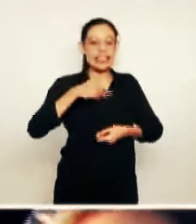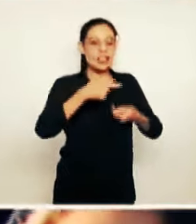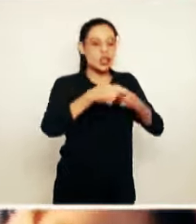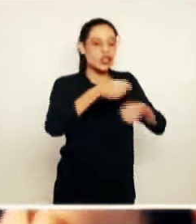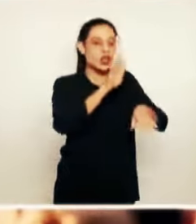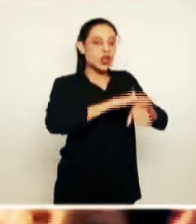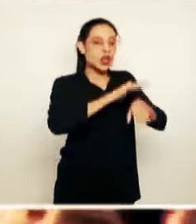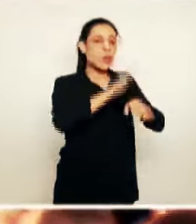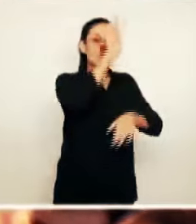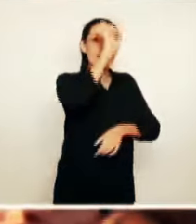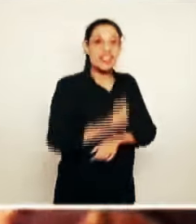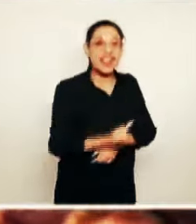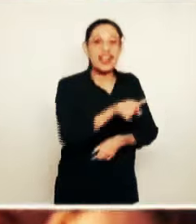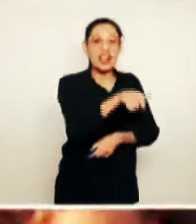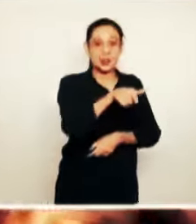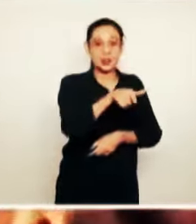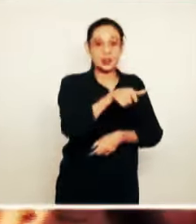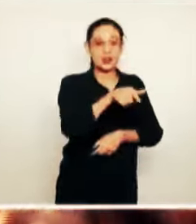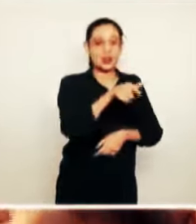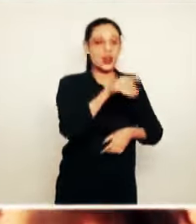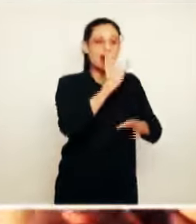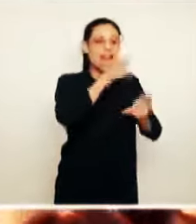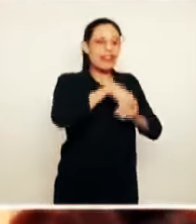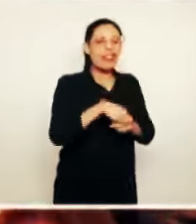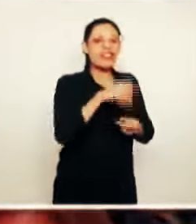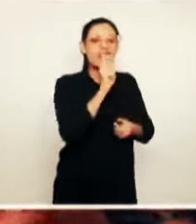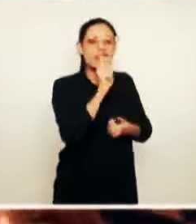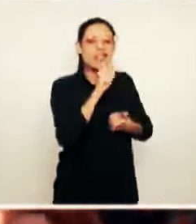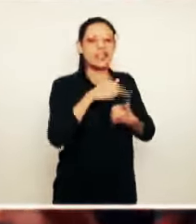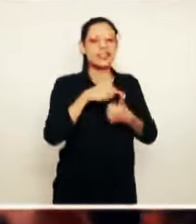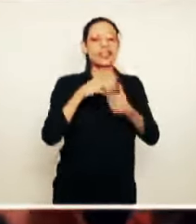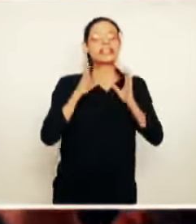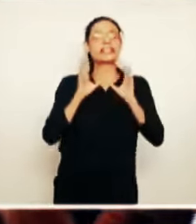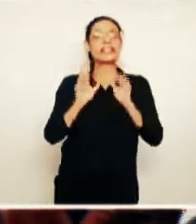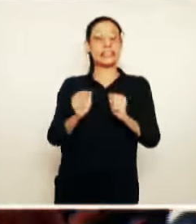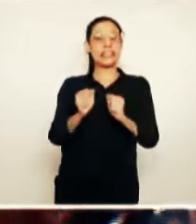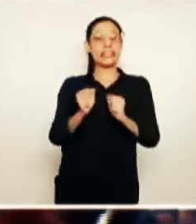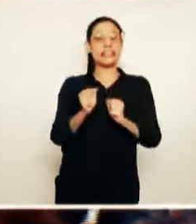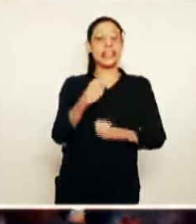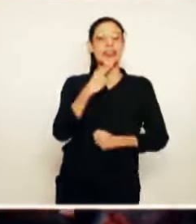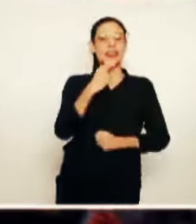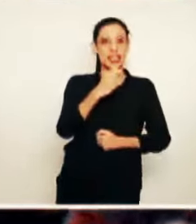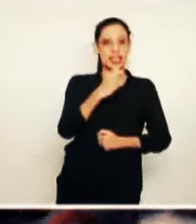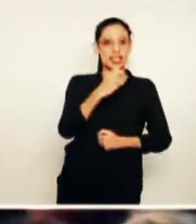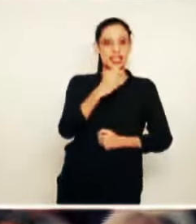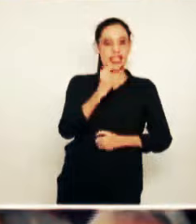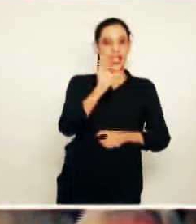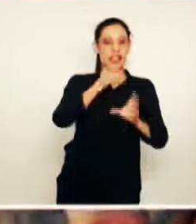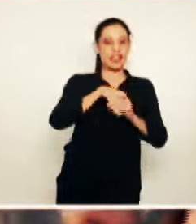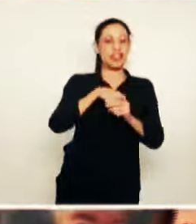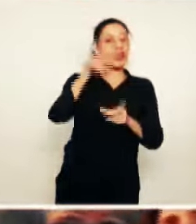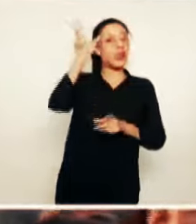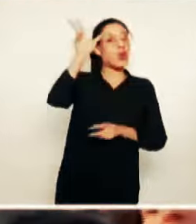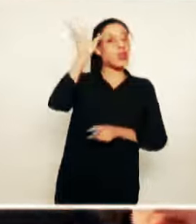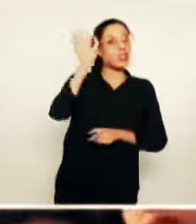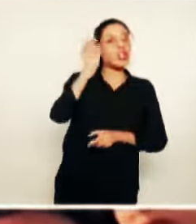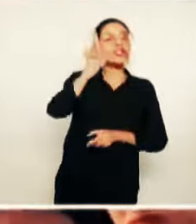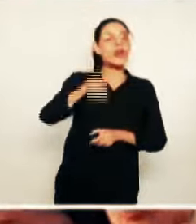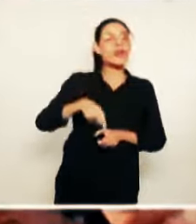integran? La preside el secretario de Energía, pero el 80% son las grandes empresas del país, grandes